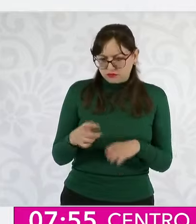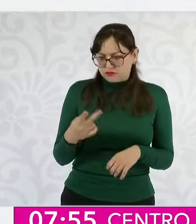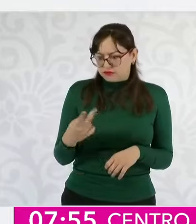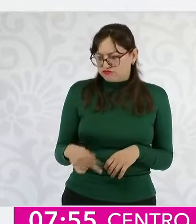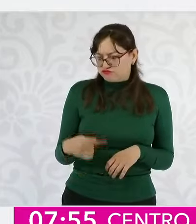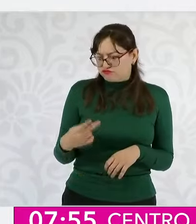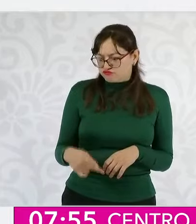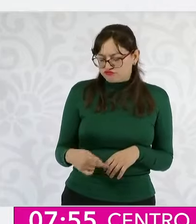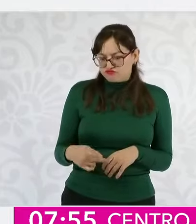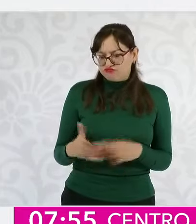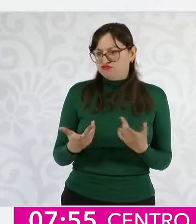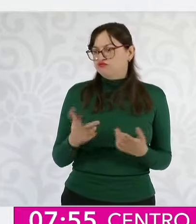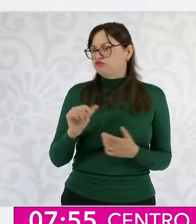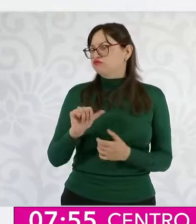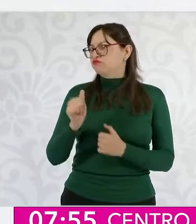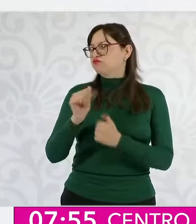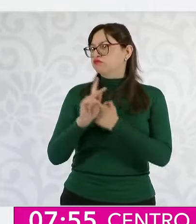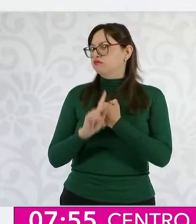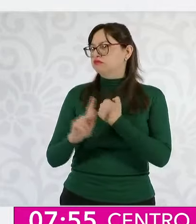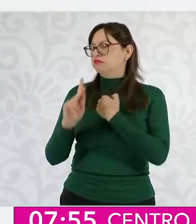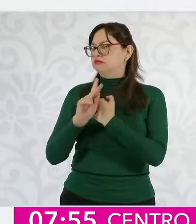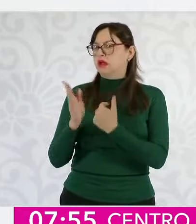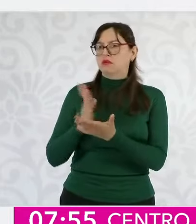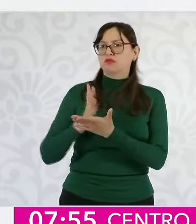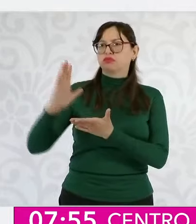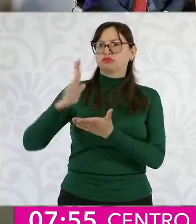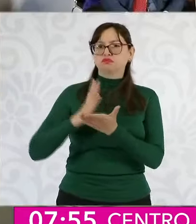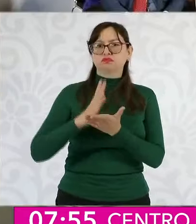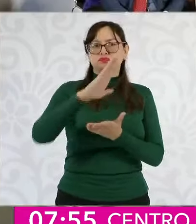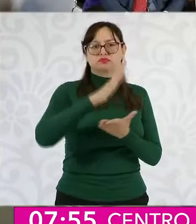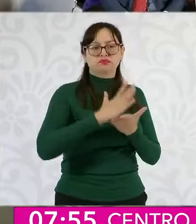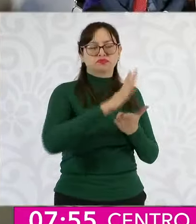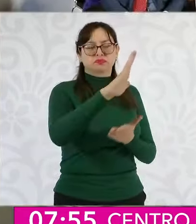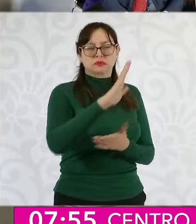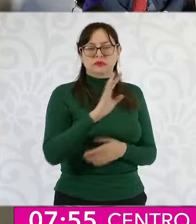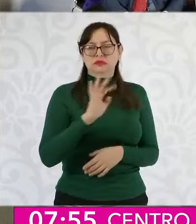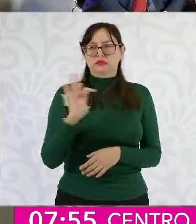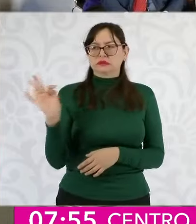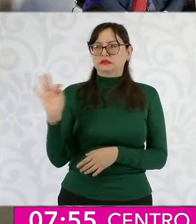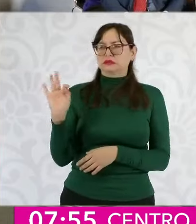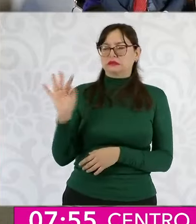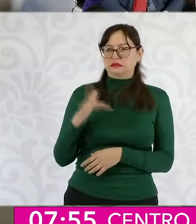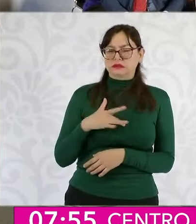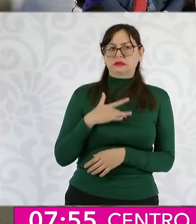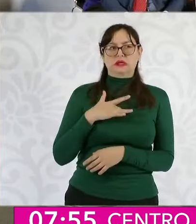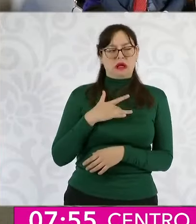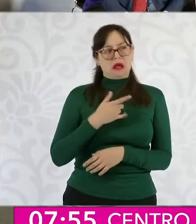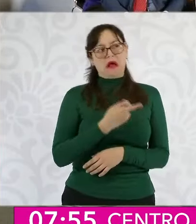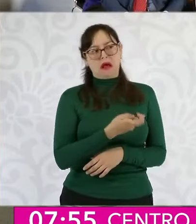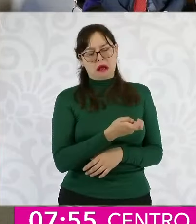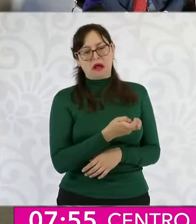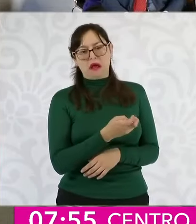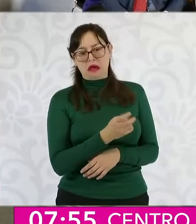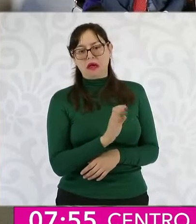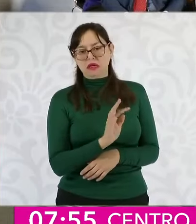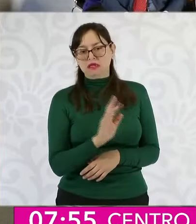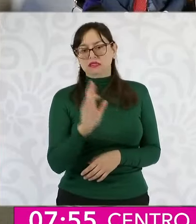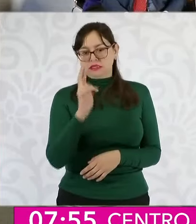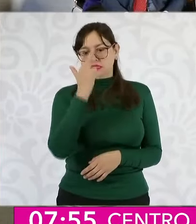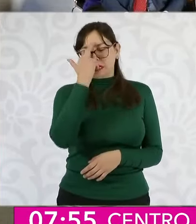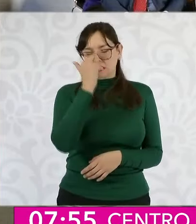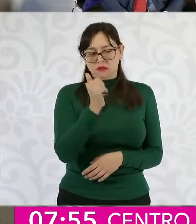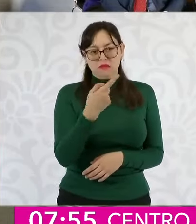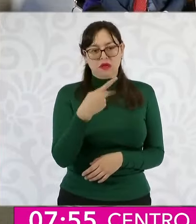con países donde no se tienen tratados de libre comercio y o trato recíproco, que estábamos volteando a ver a los 70s o